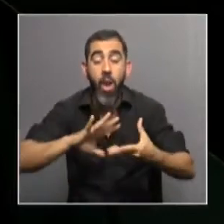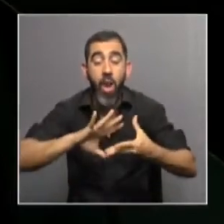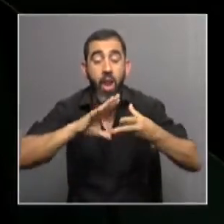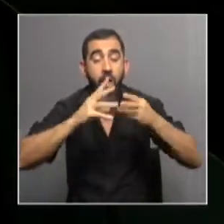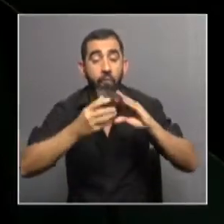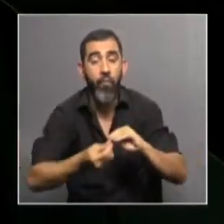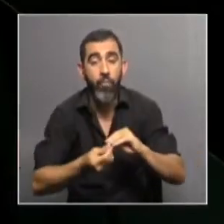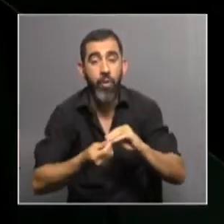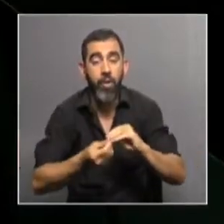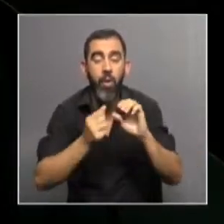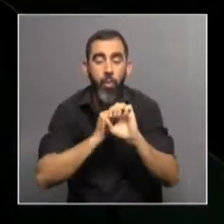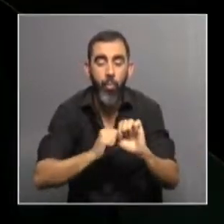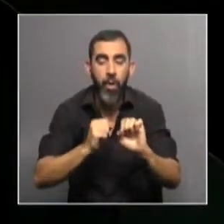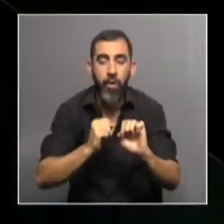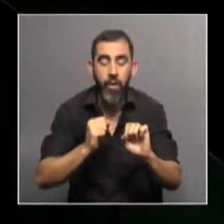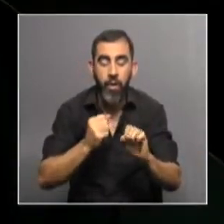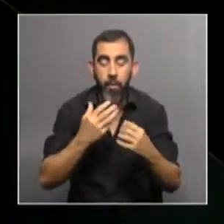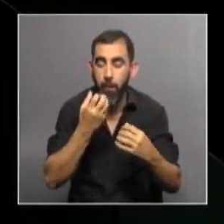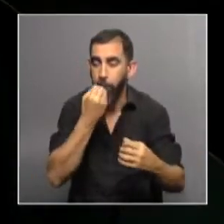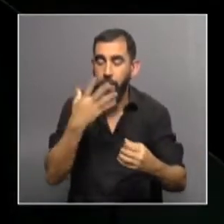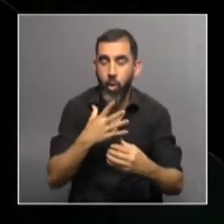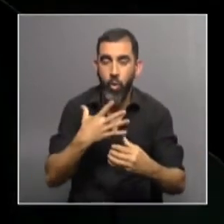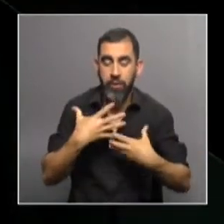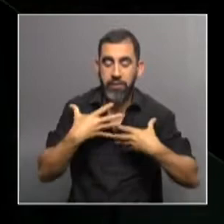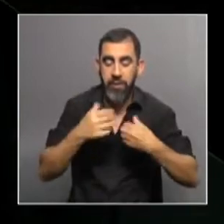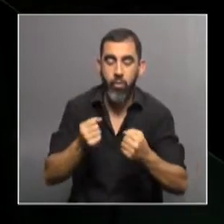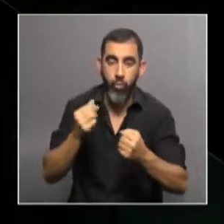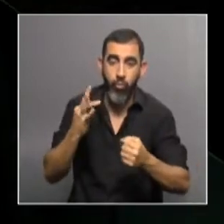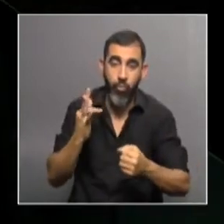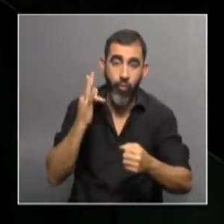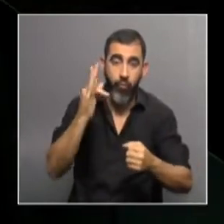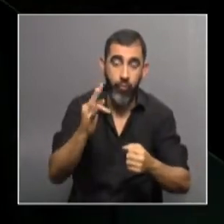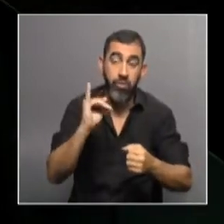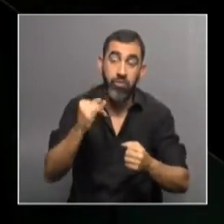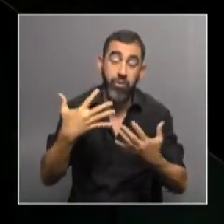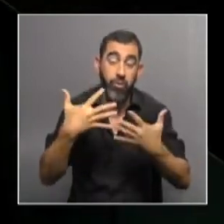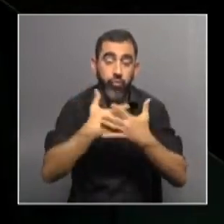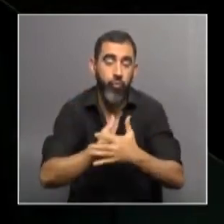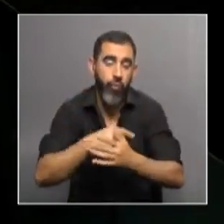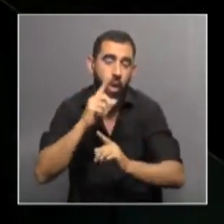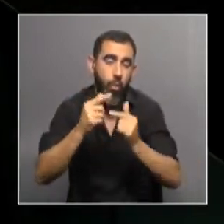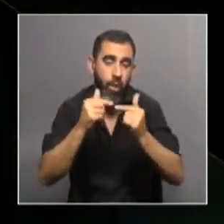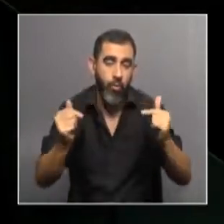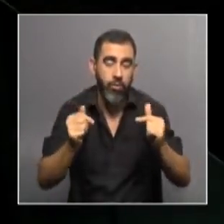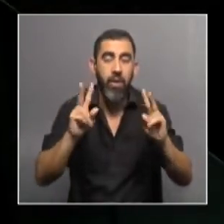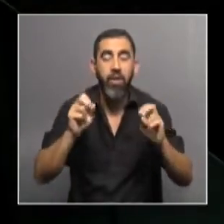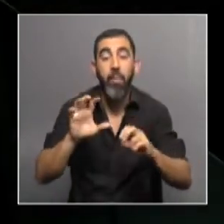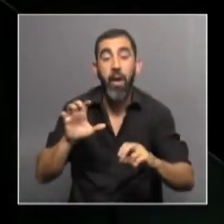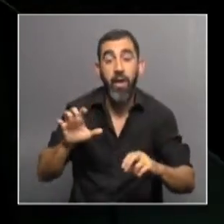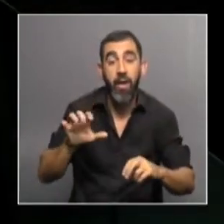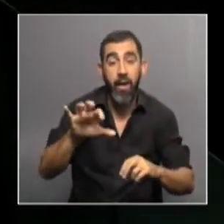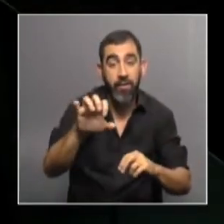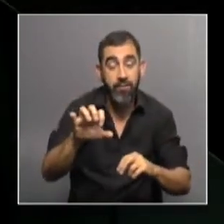que bueno podemos conservar nuestra salud o tratarla cuando la salud sufre un quebranto en el área de la oncología